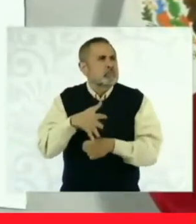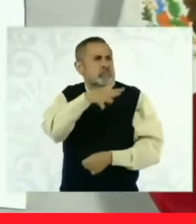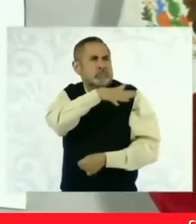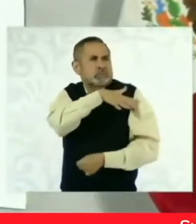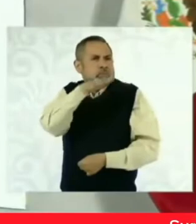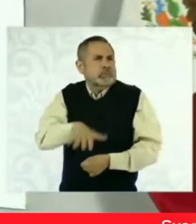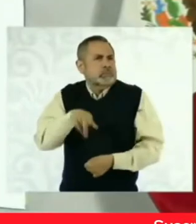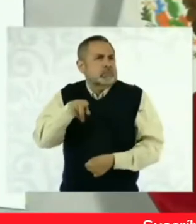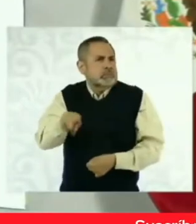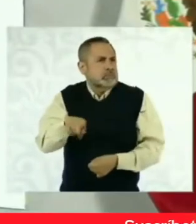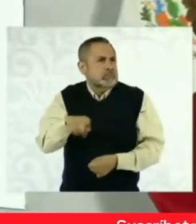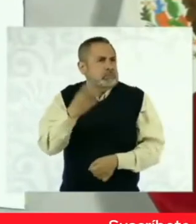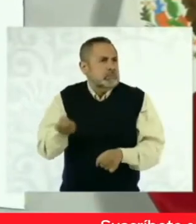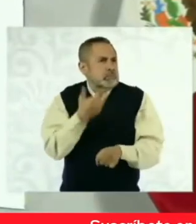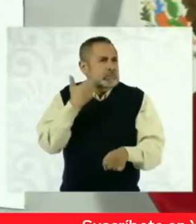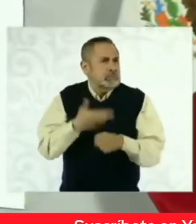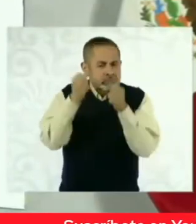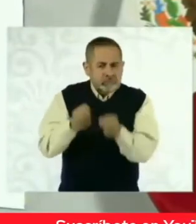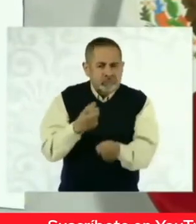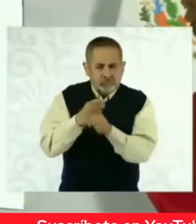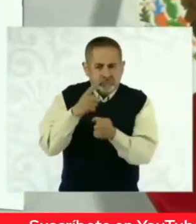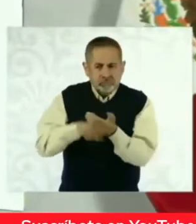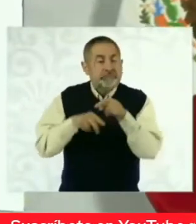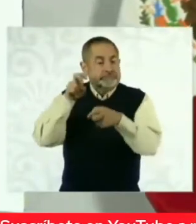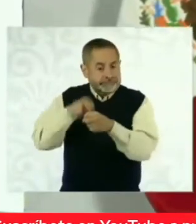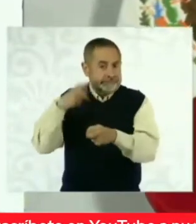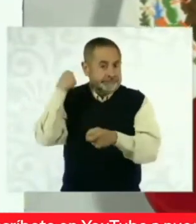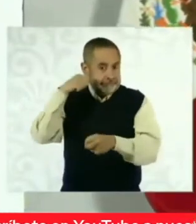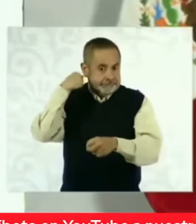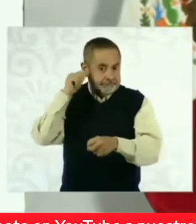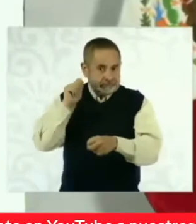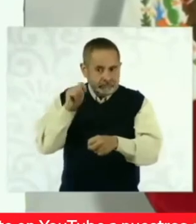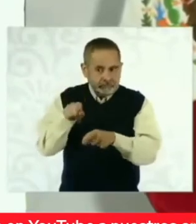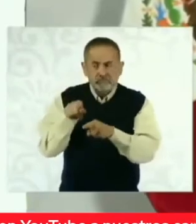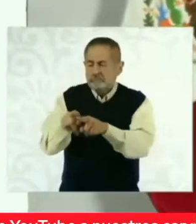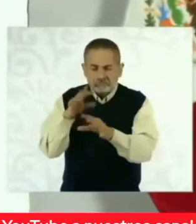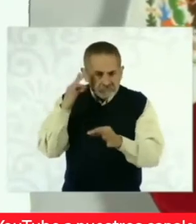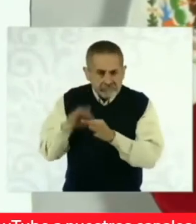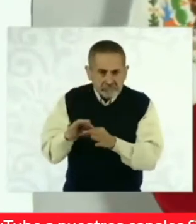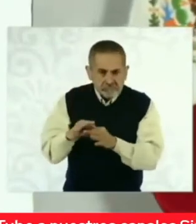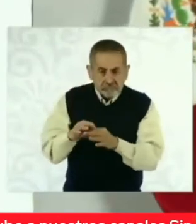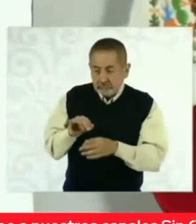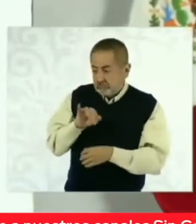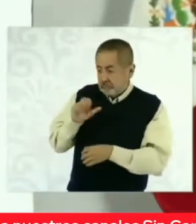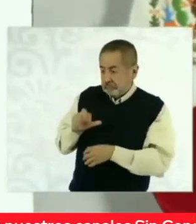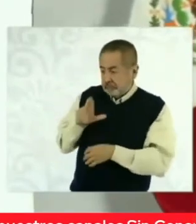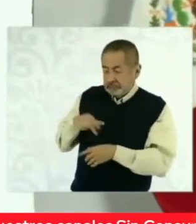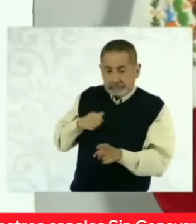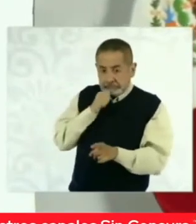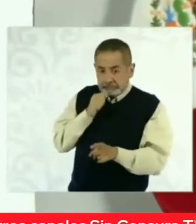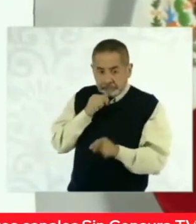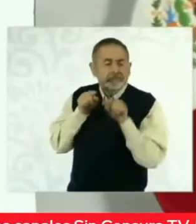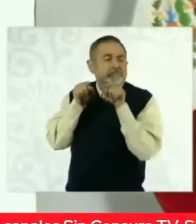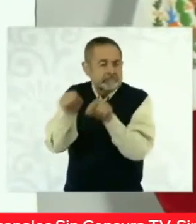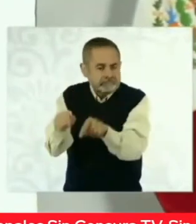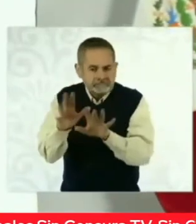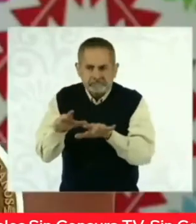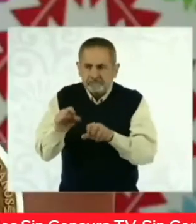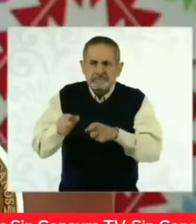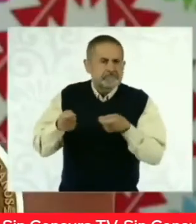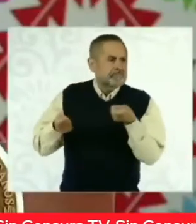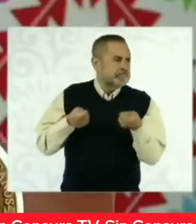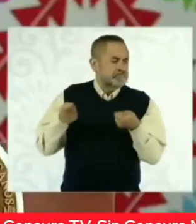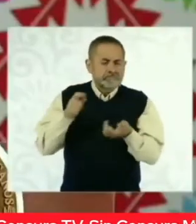general retirado de secretario de Seguridad, ya desde antes de que llegara Javier al gobierno